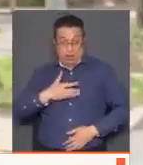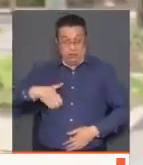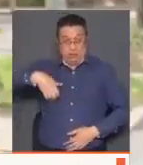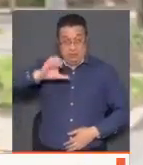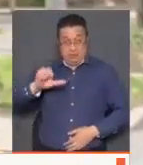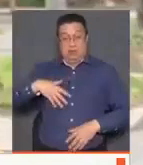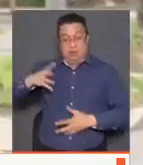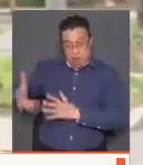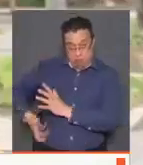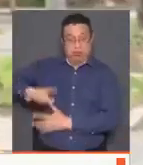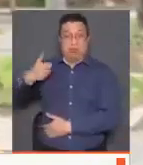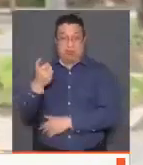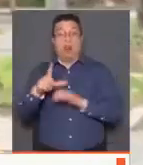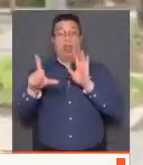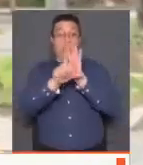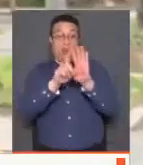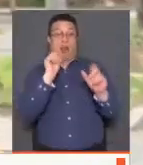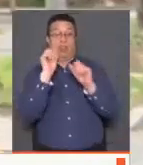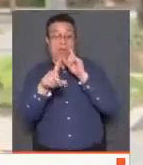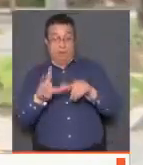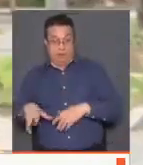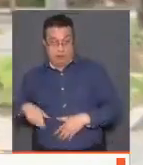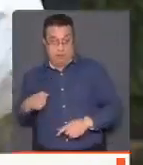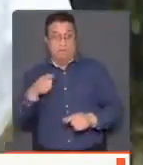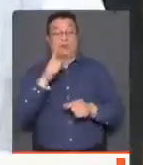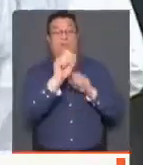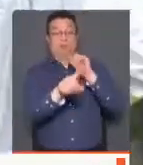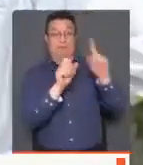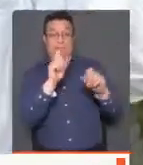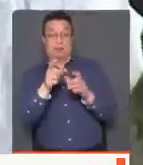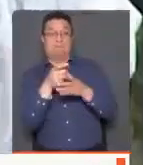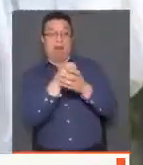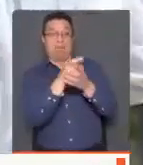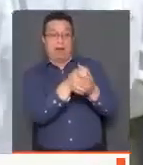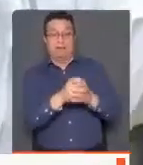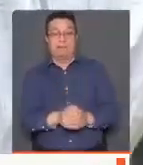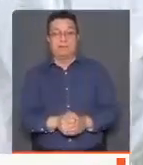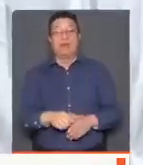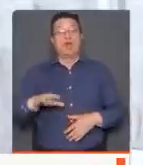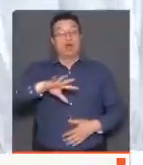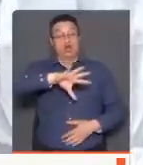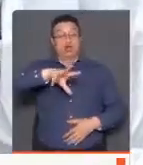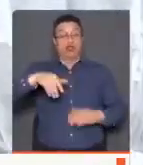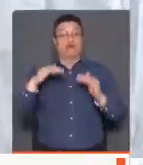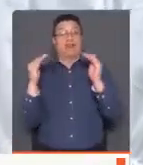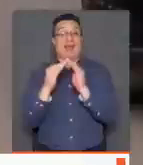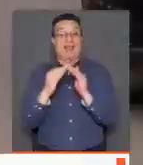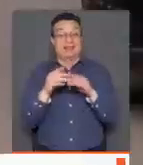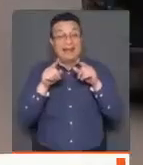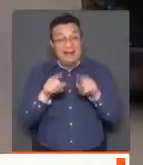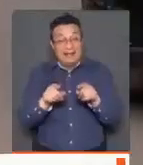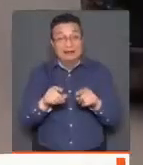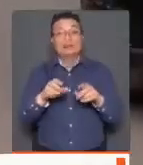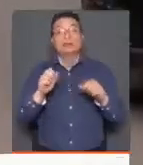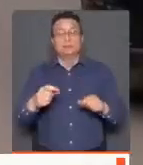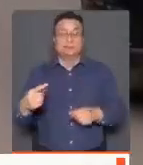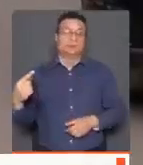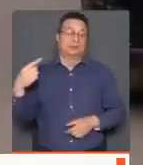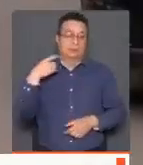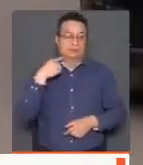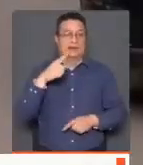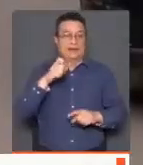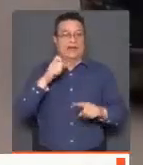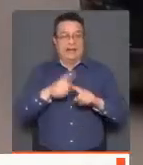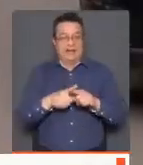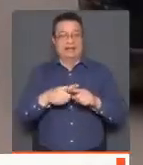través de la legítima defensa procede, cierto, a repeler. Otro robo a un domicilio que en este caso logró frustrar el exfuncionario